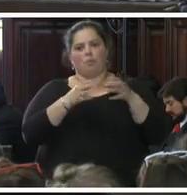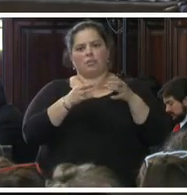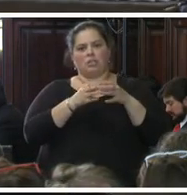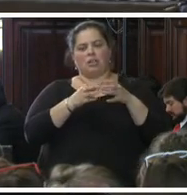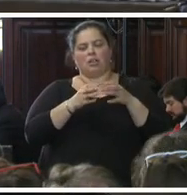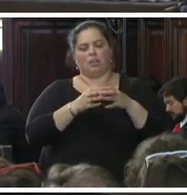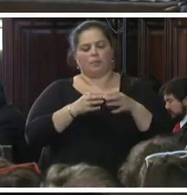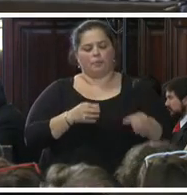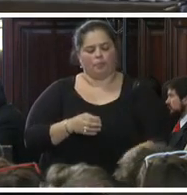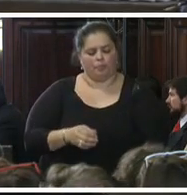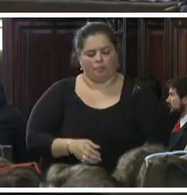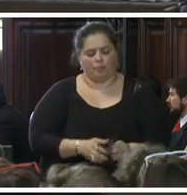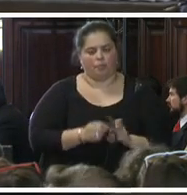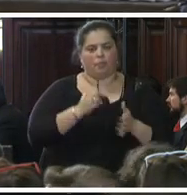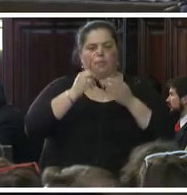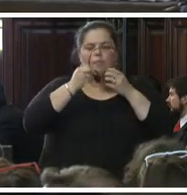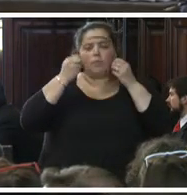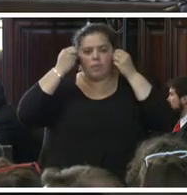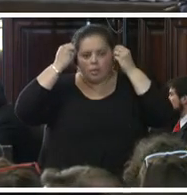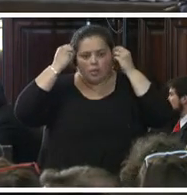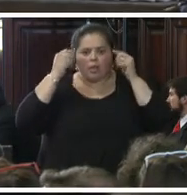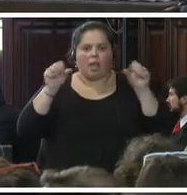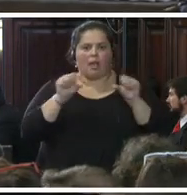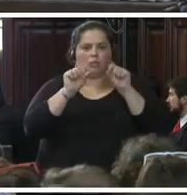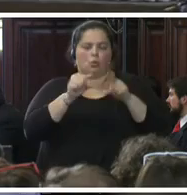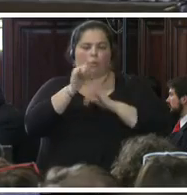su mansión